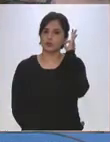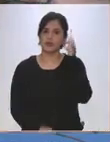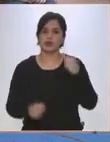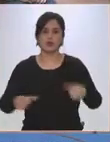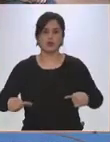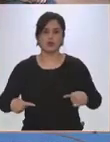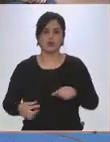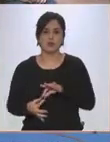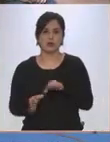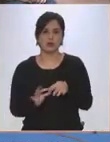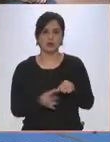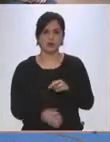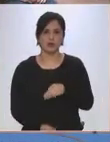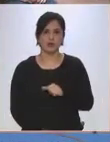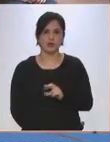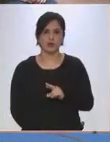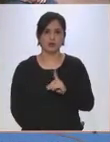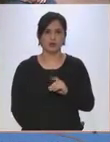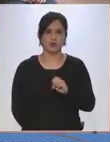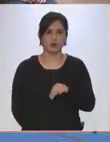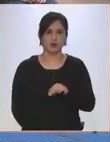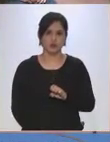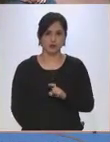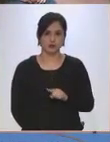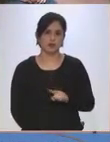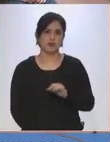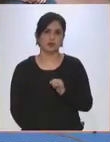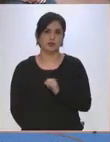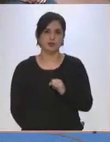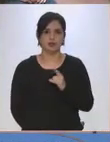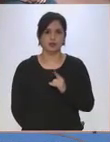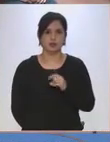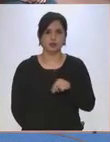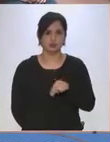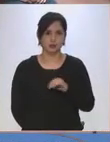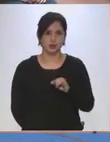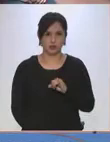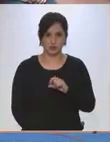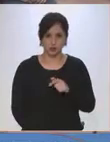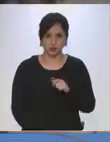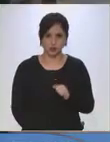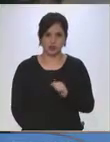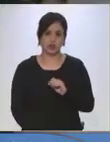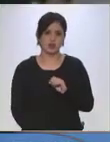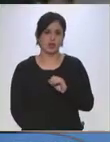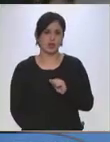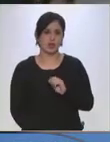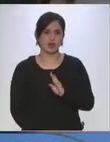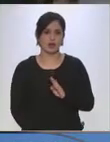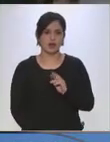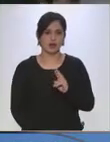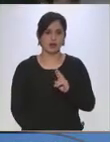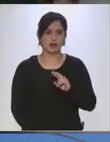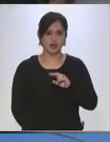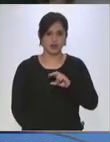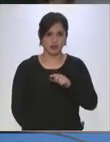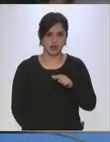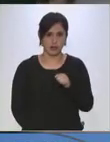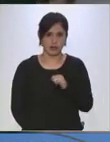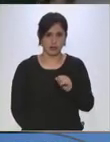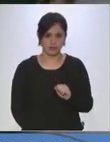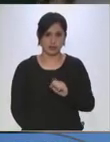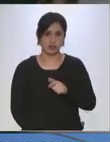francisca mardones mariana su única tamara león y alberto a barça cristian the nottie y cristian gonzález que hoy nos acompañan